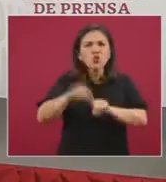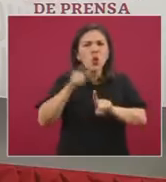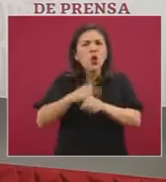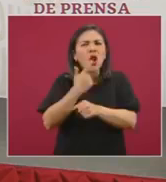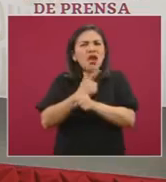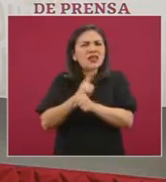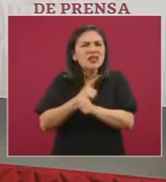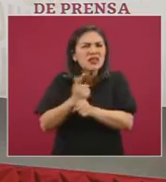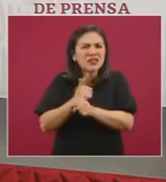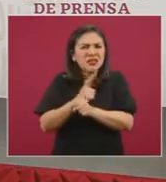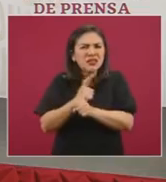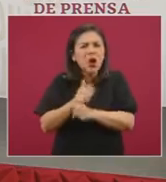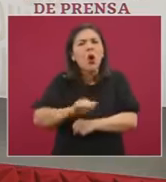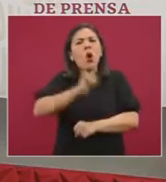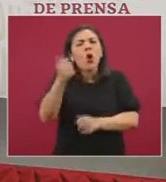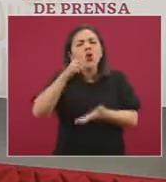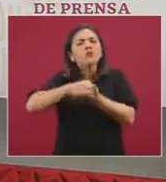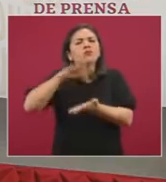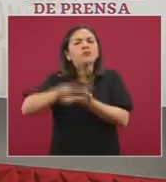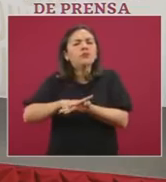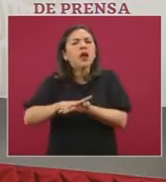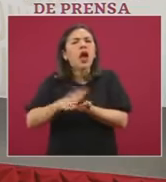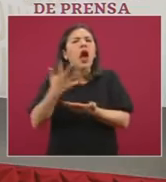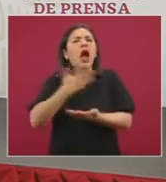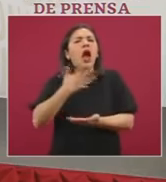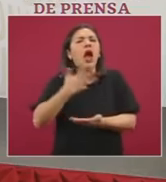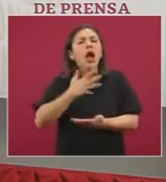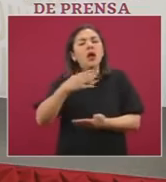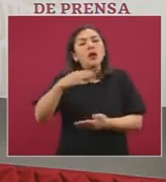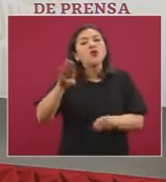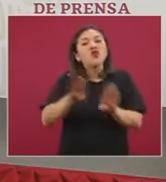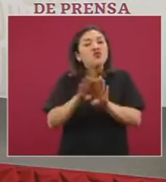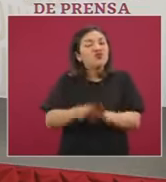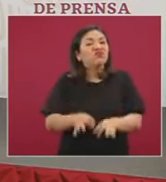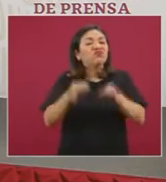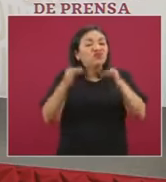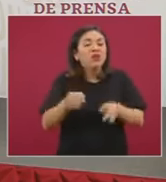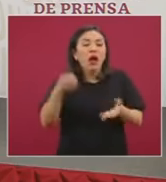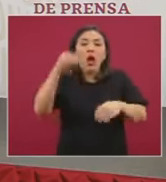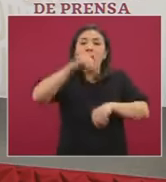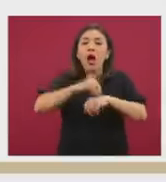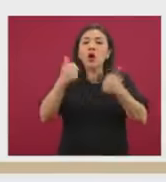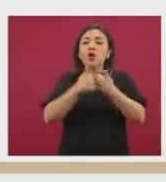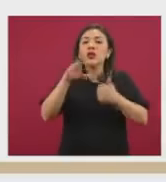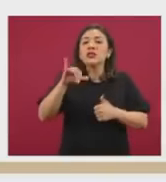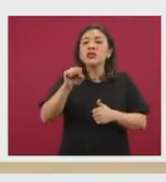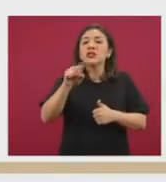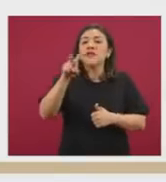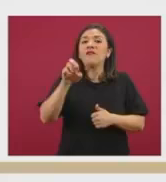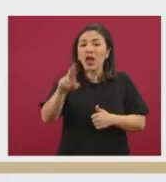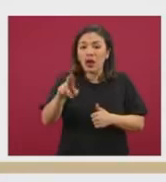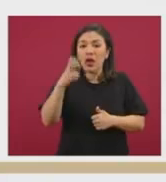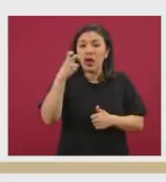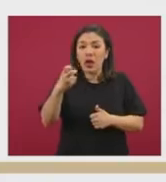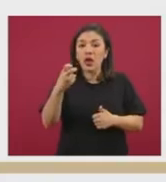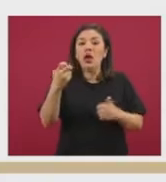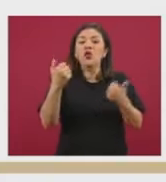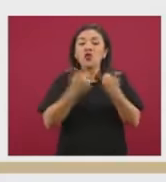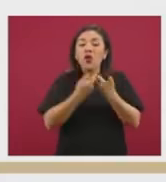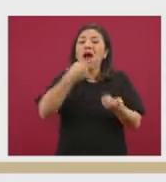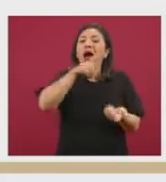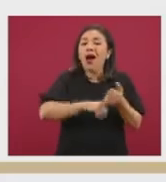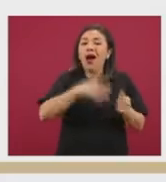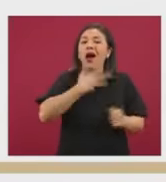color gris, con lo registrado como confirmado en el CISBER, confirmado por infección por el